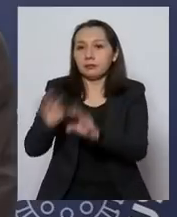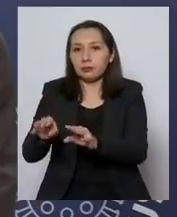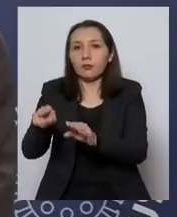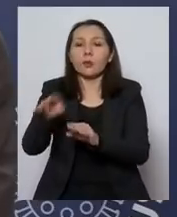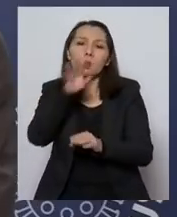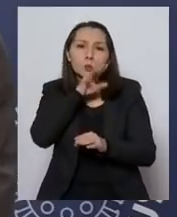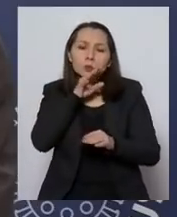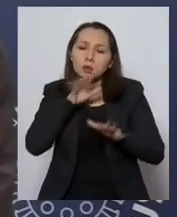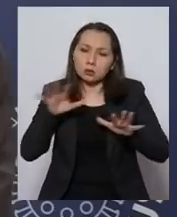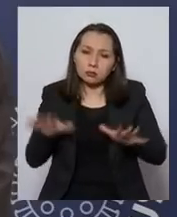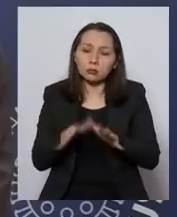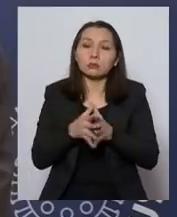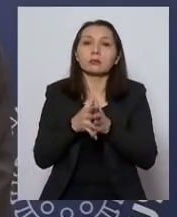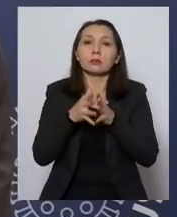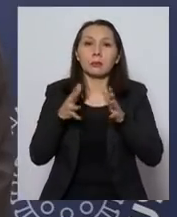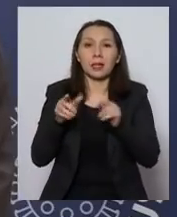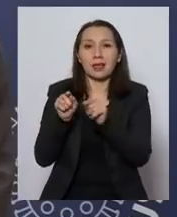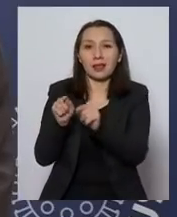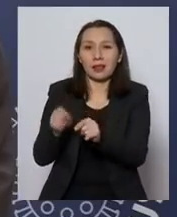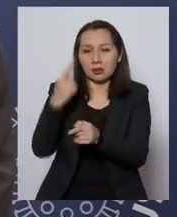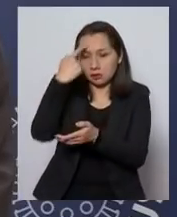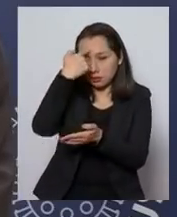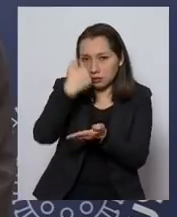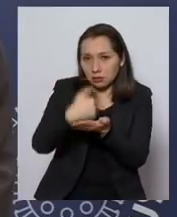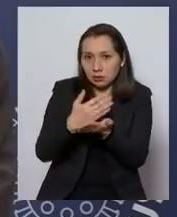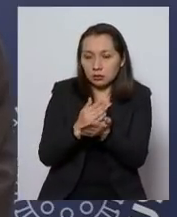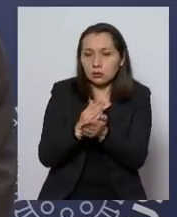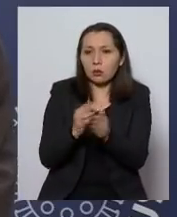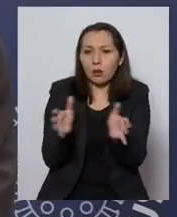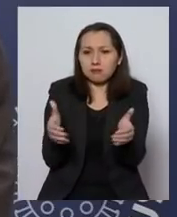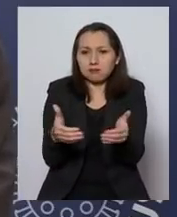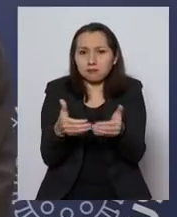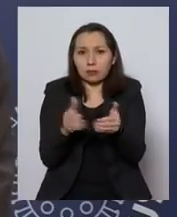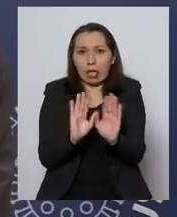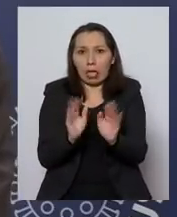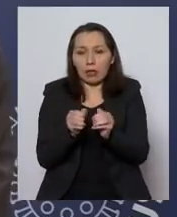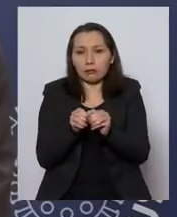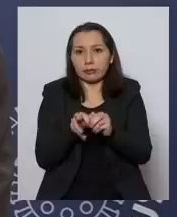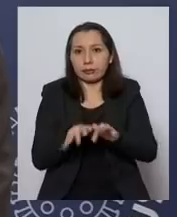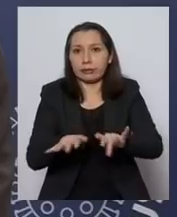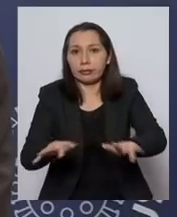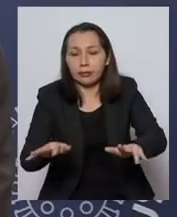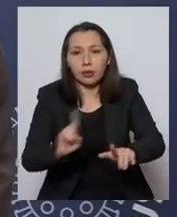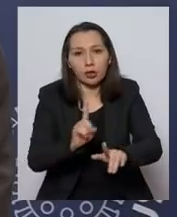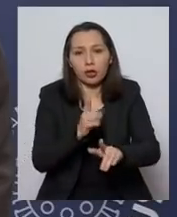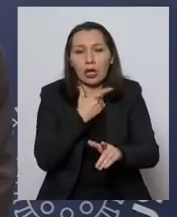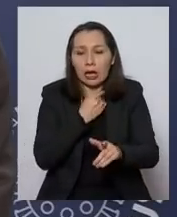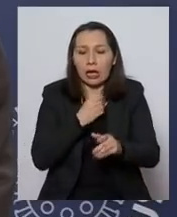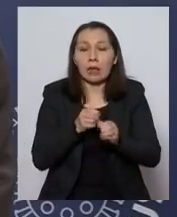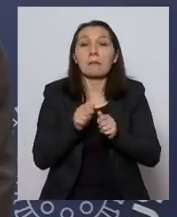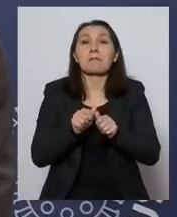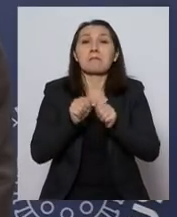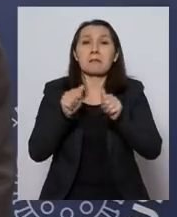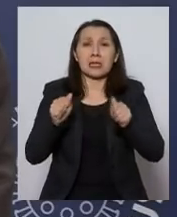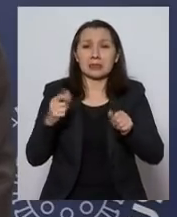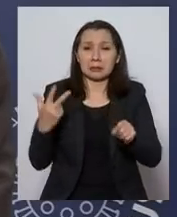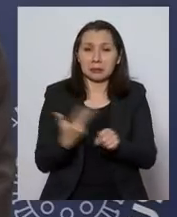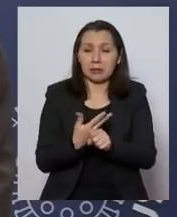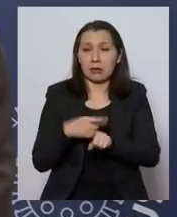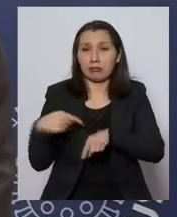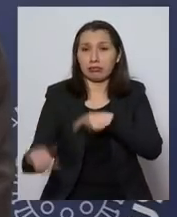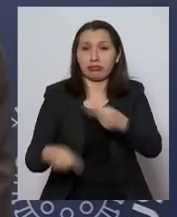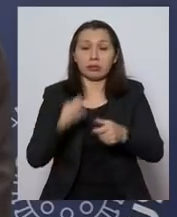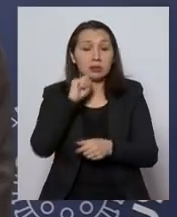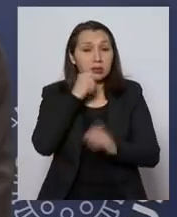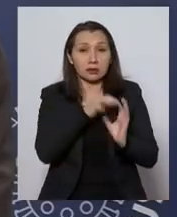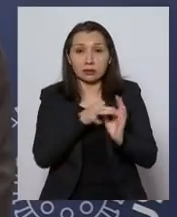usar enérgicamente esta estrategia de contención para no producir un daño masivo, como